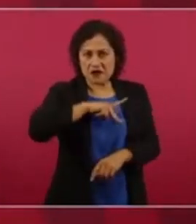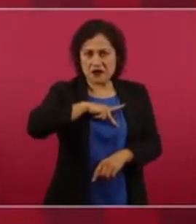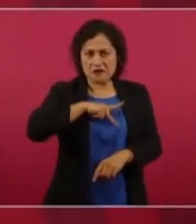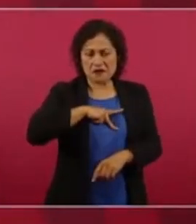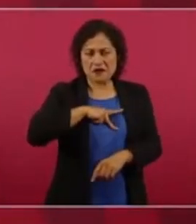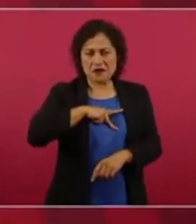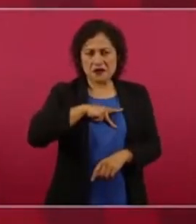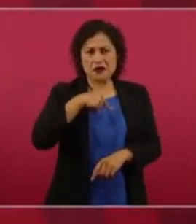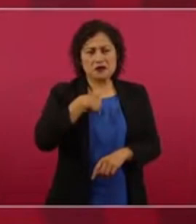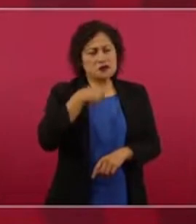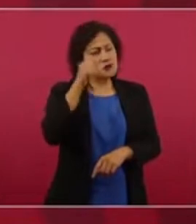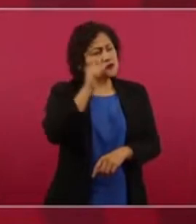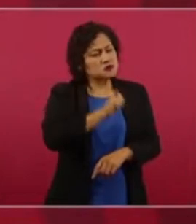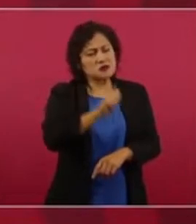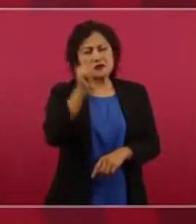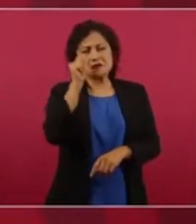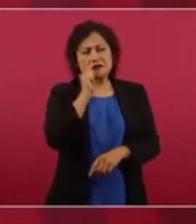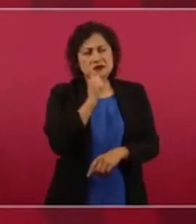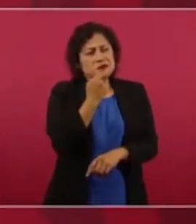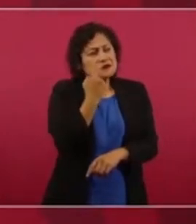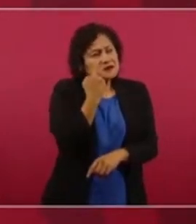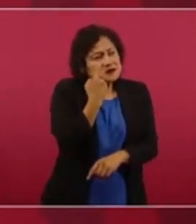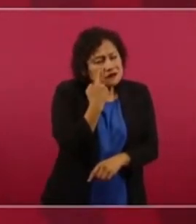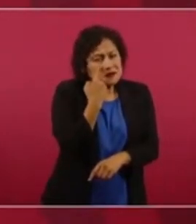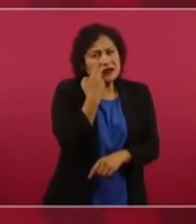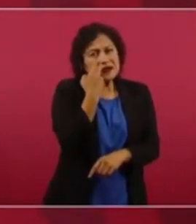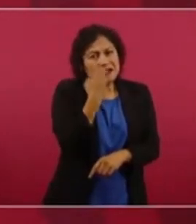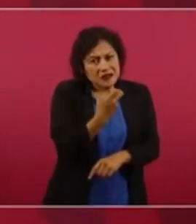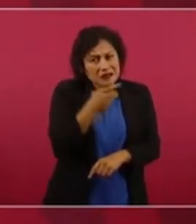Aléjense lo más que puedan de esas ambiciones,